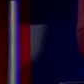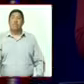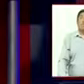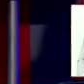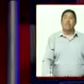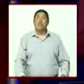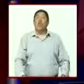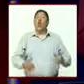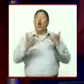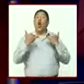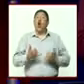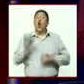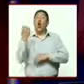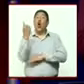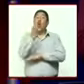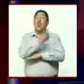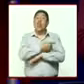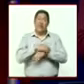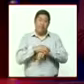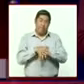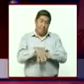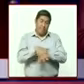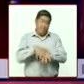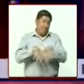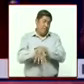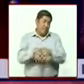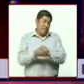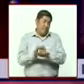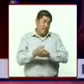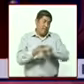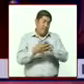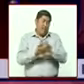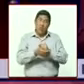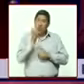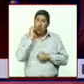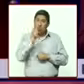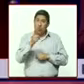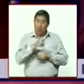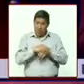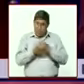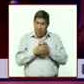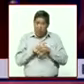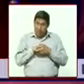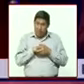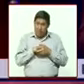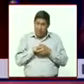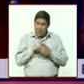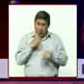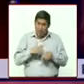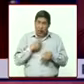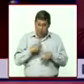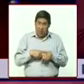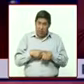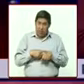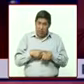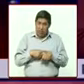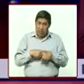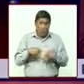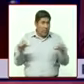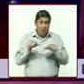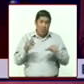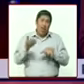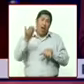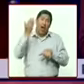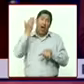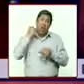Y hoy es el día del lavado de manos. La pregunta que le hacemos, ¿usted se lava frecuentemente las manos, así como lo hacía